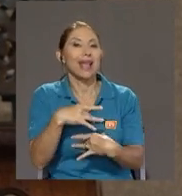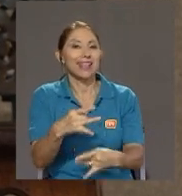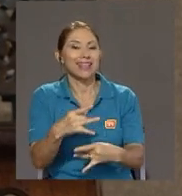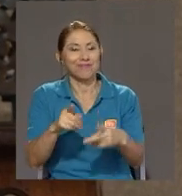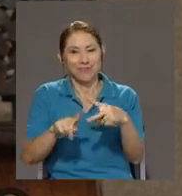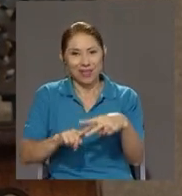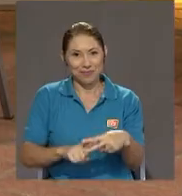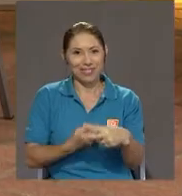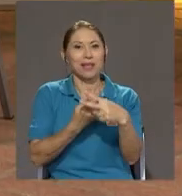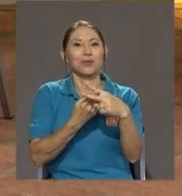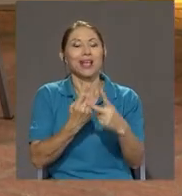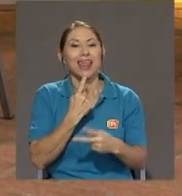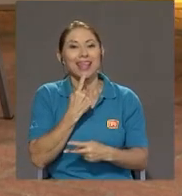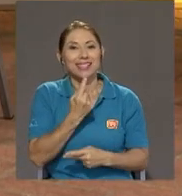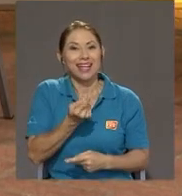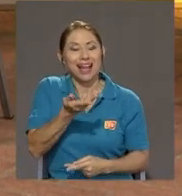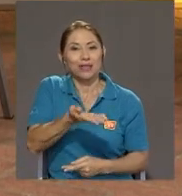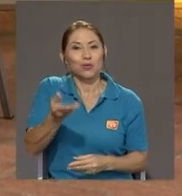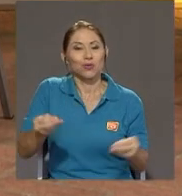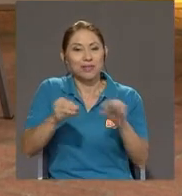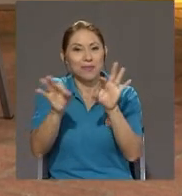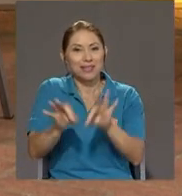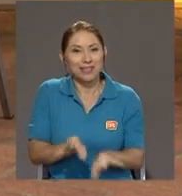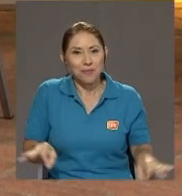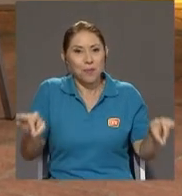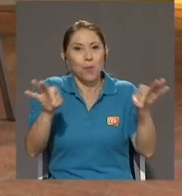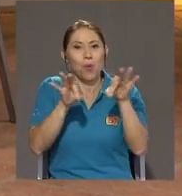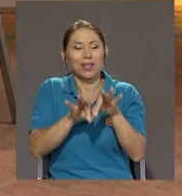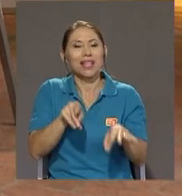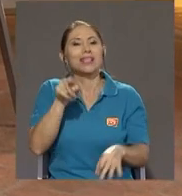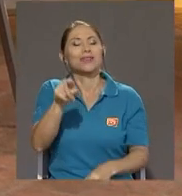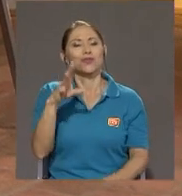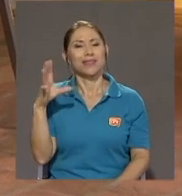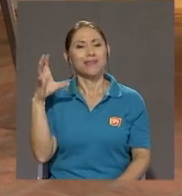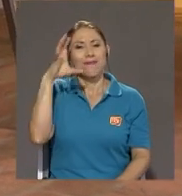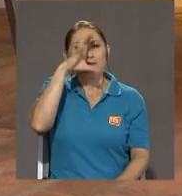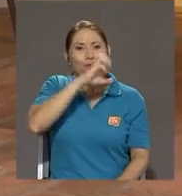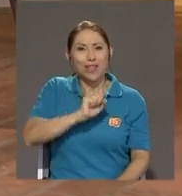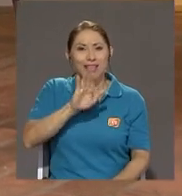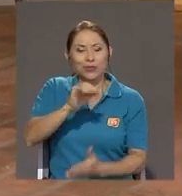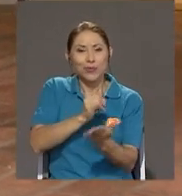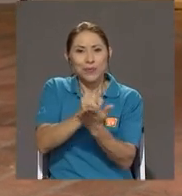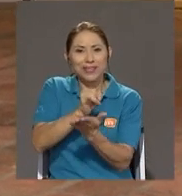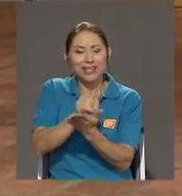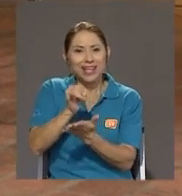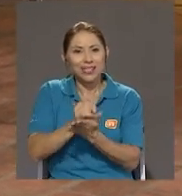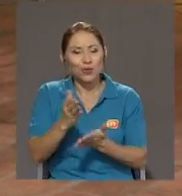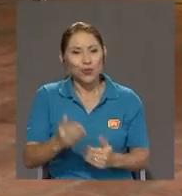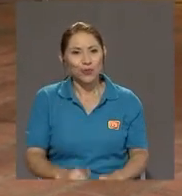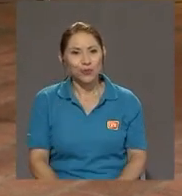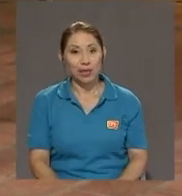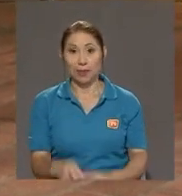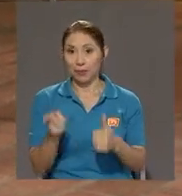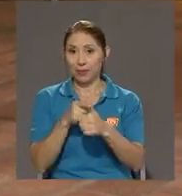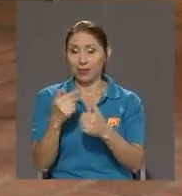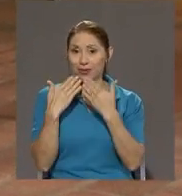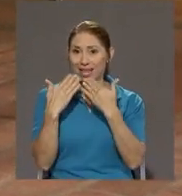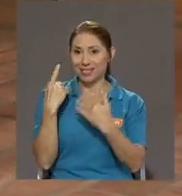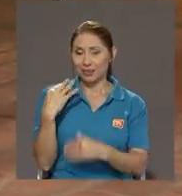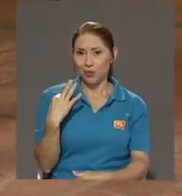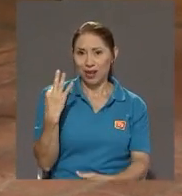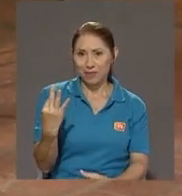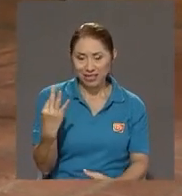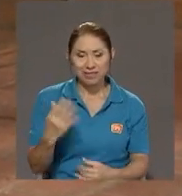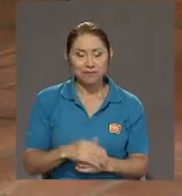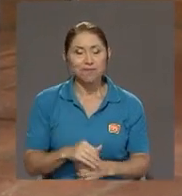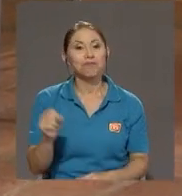a decir las cosas más importantes que usted encontró en su investigación, Laura. Bueno, pues primero gracias por la invitación.